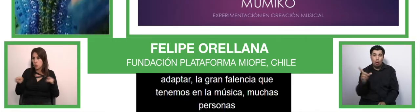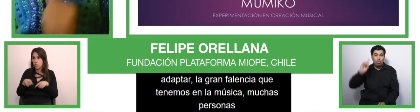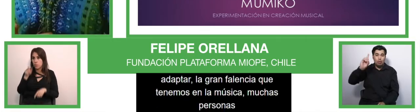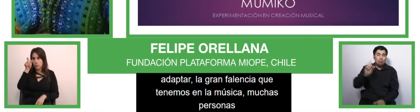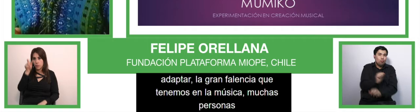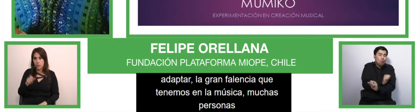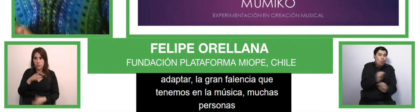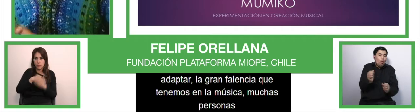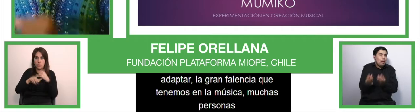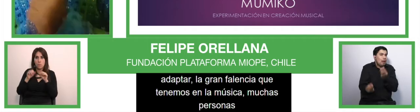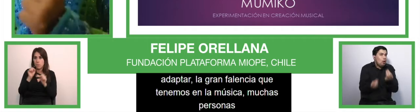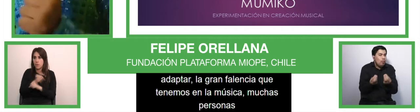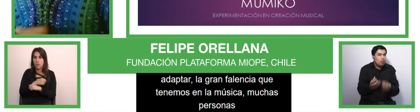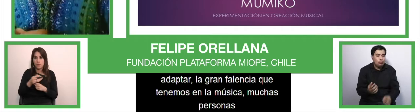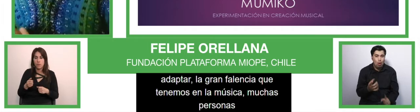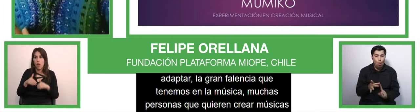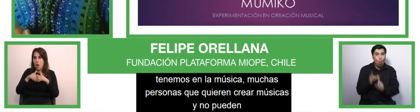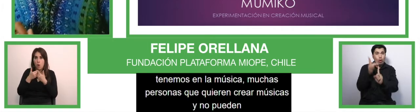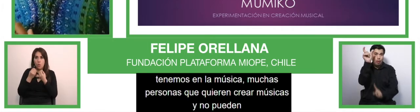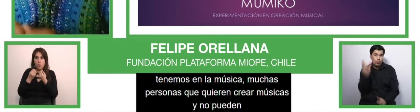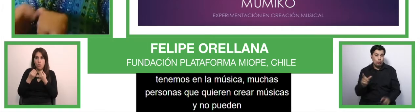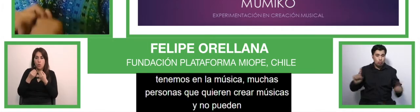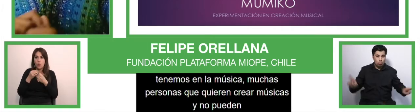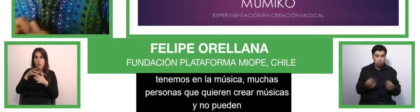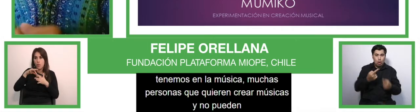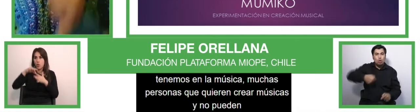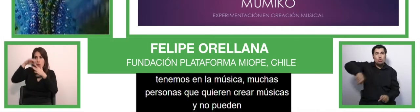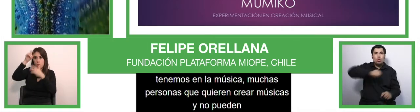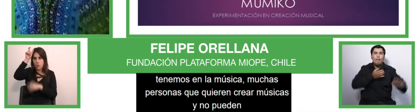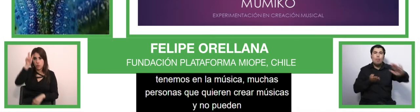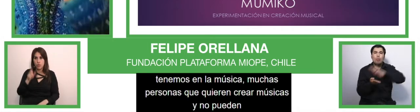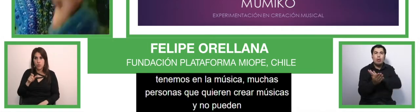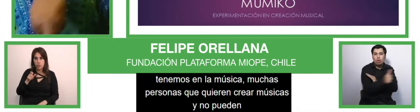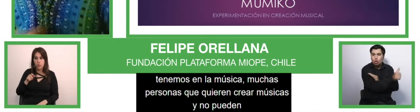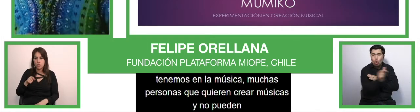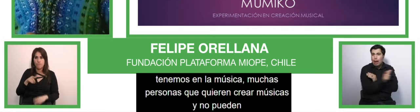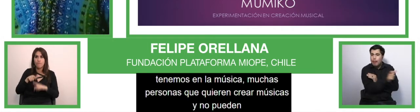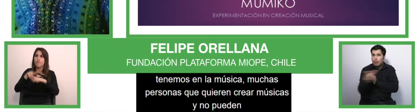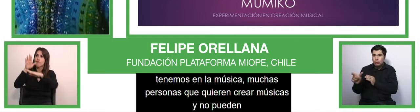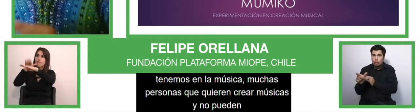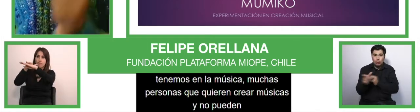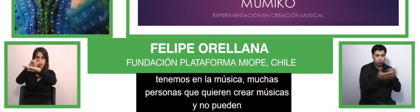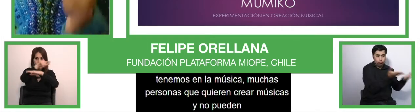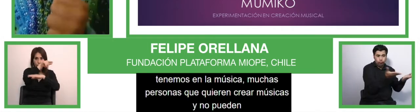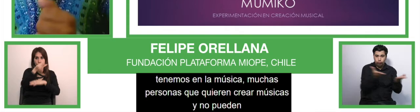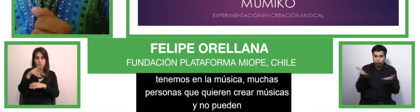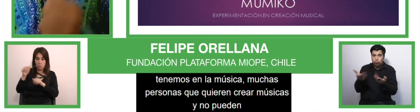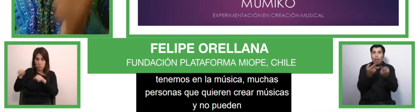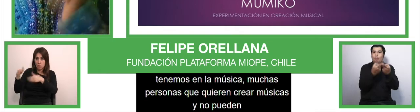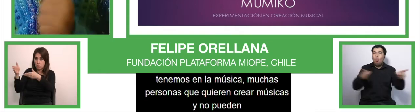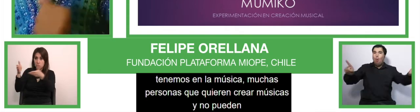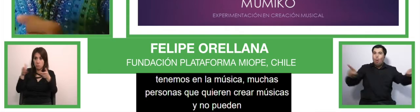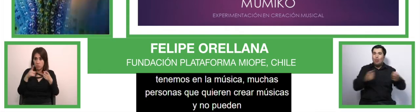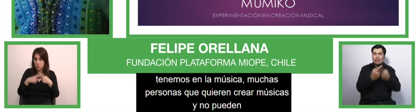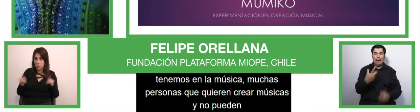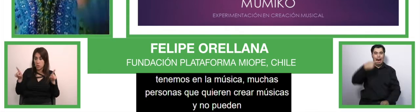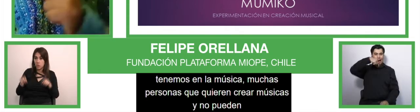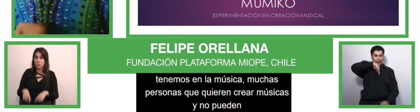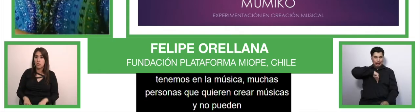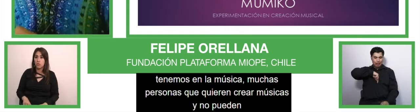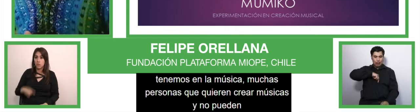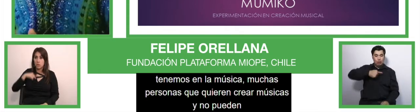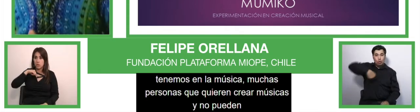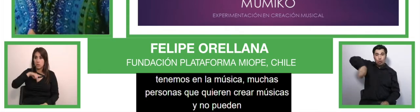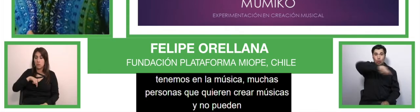Y no solo las personas con discapacidad. Nosotros aquí lo que postulamos es que todas las personas somos seres musicales. Y al ser seres musicales y tener